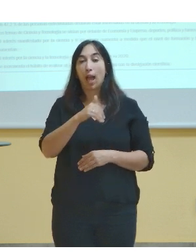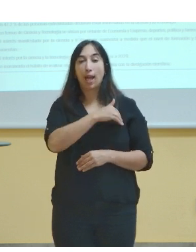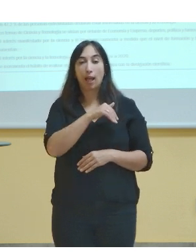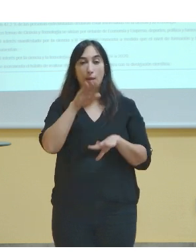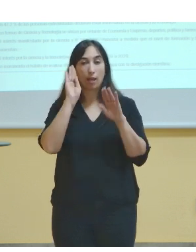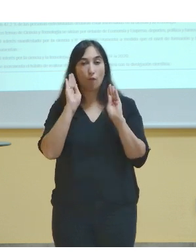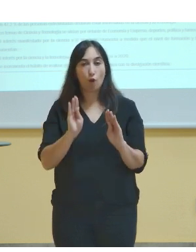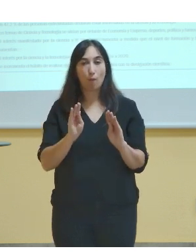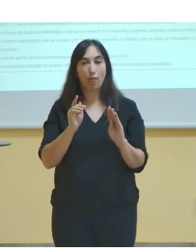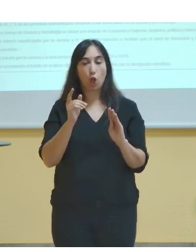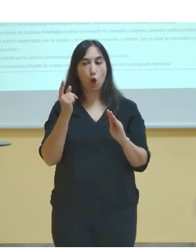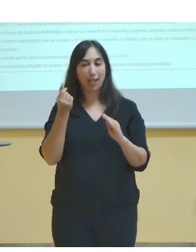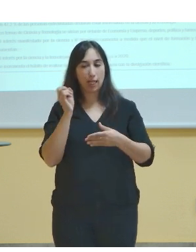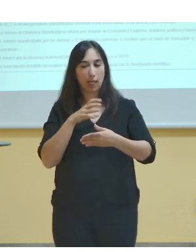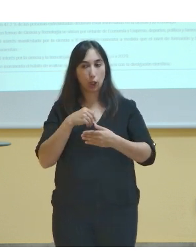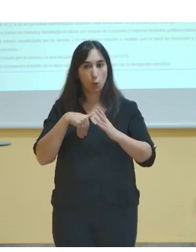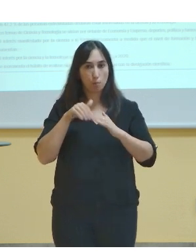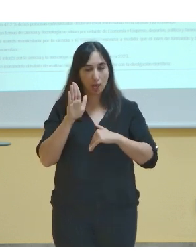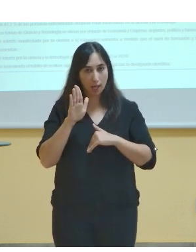y los ingresos son mayores en los